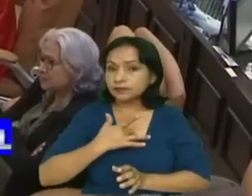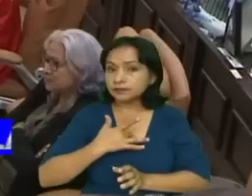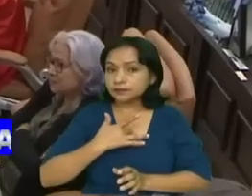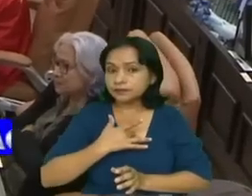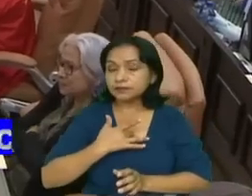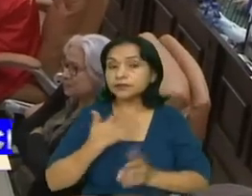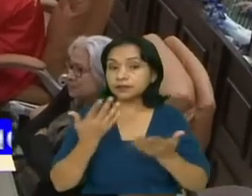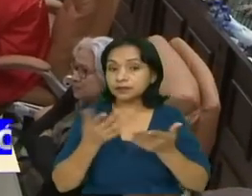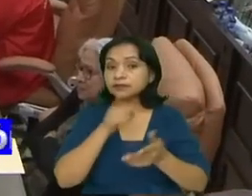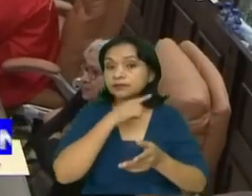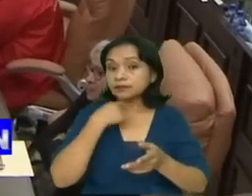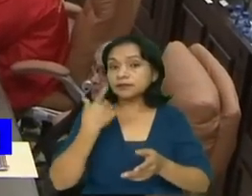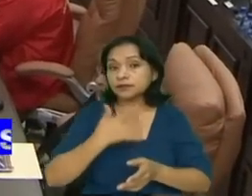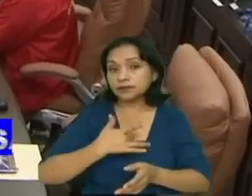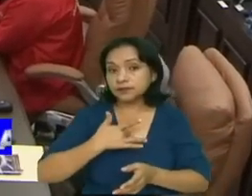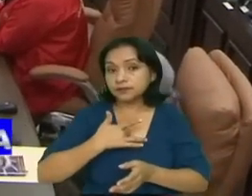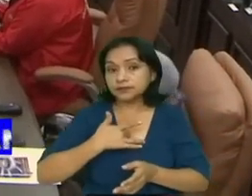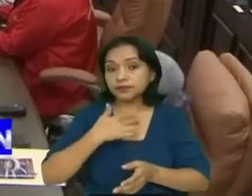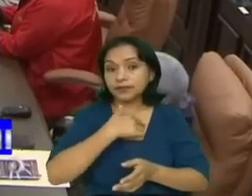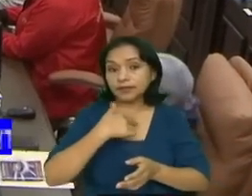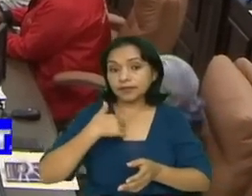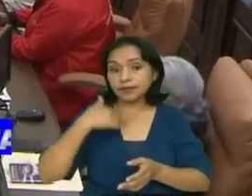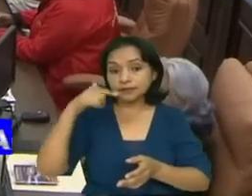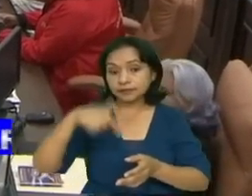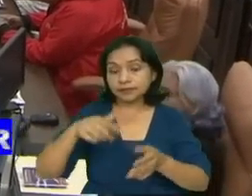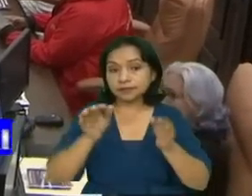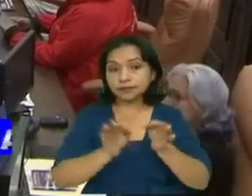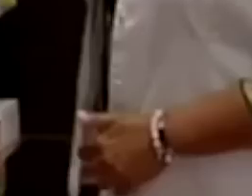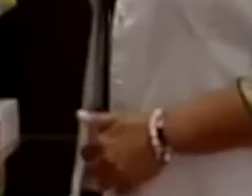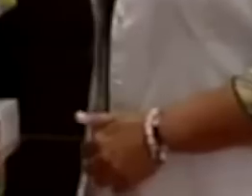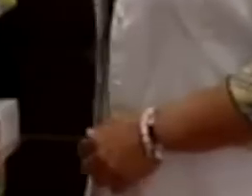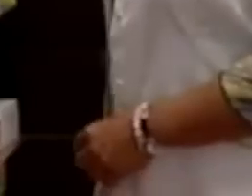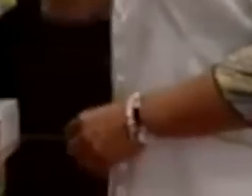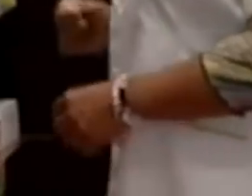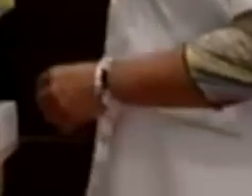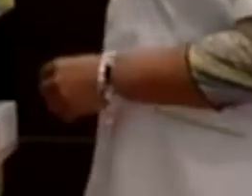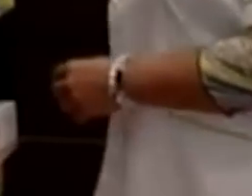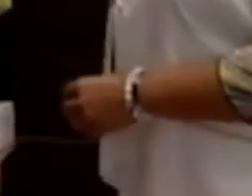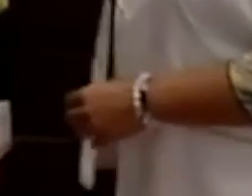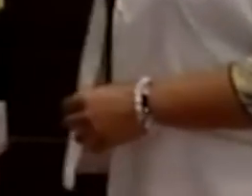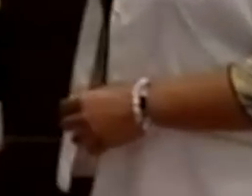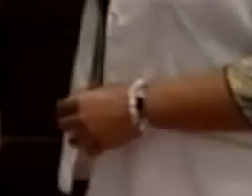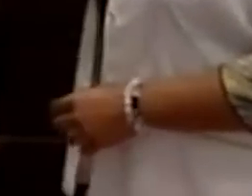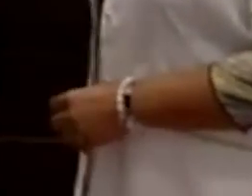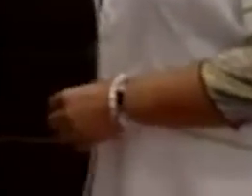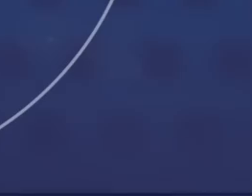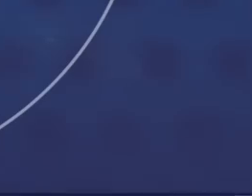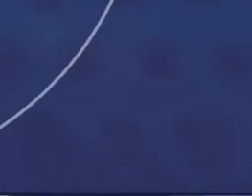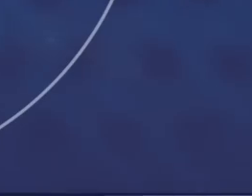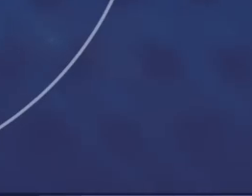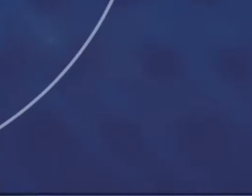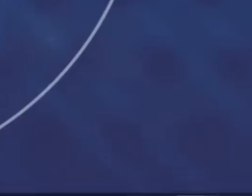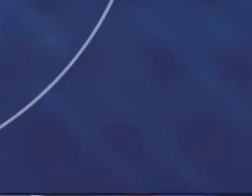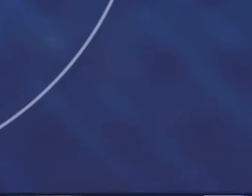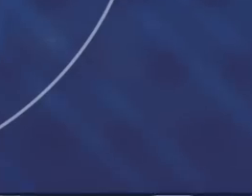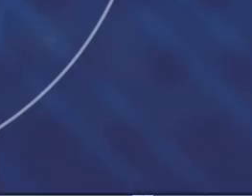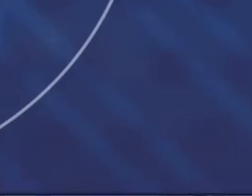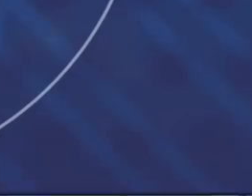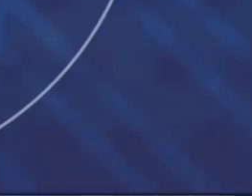sanitaria cumple con sus funciones y si no es un obstáculo para quienes presten servicio de salud a los nicaragüenses.